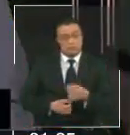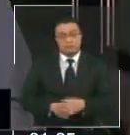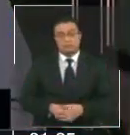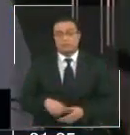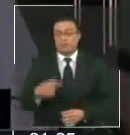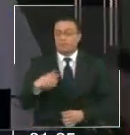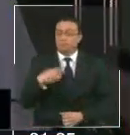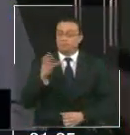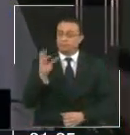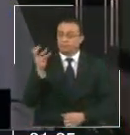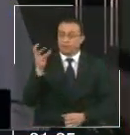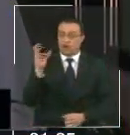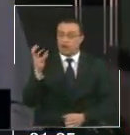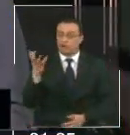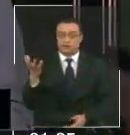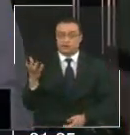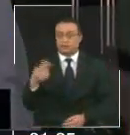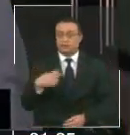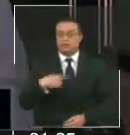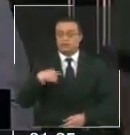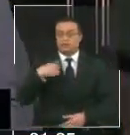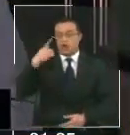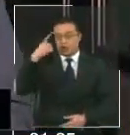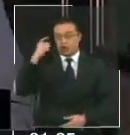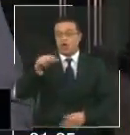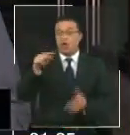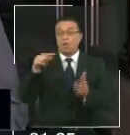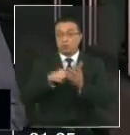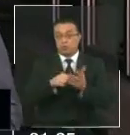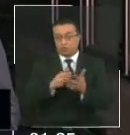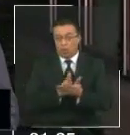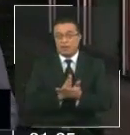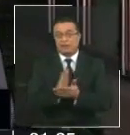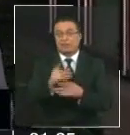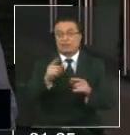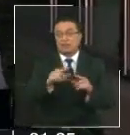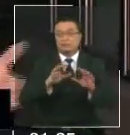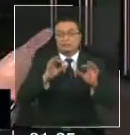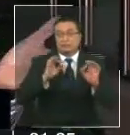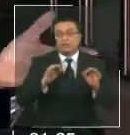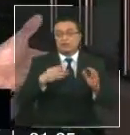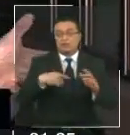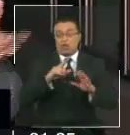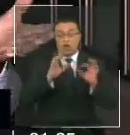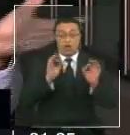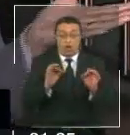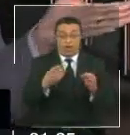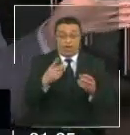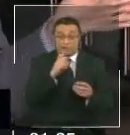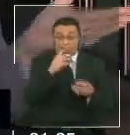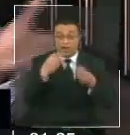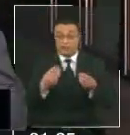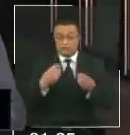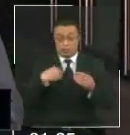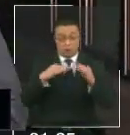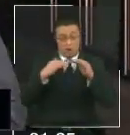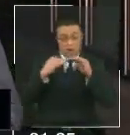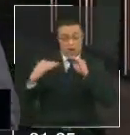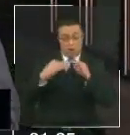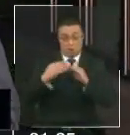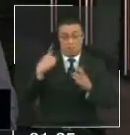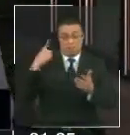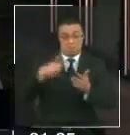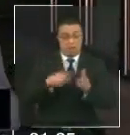No lo sé. Yo creo que el punto de partida es totalmente lo correcto, lo comparto